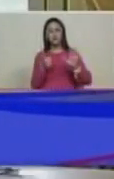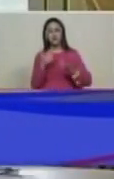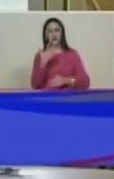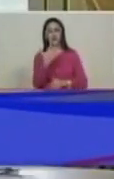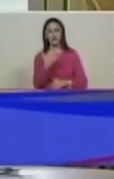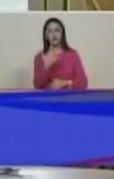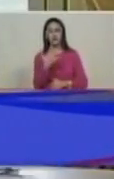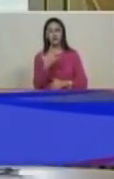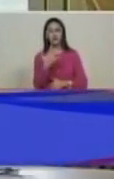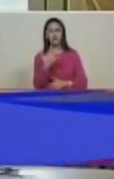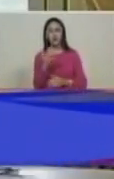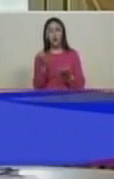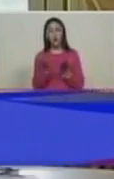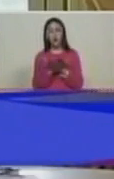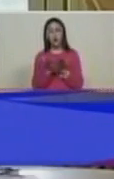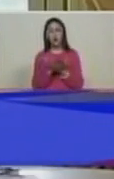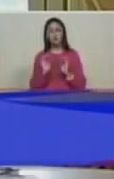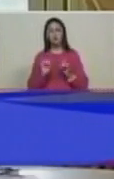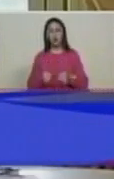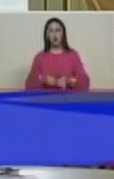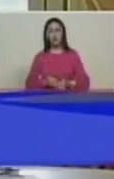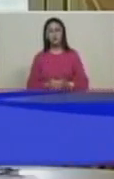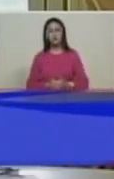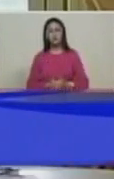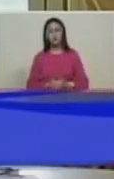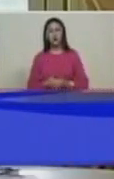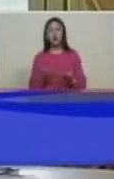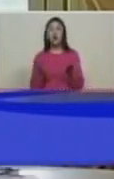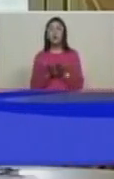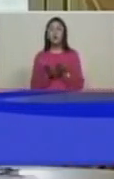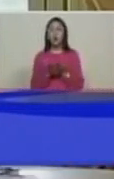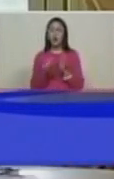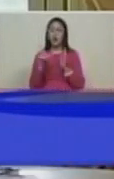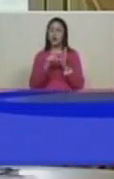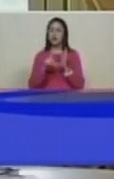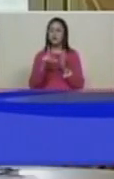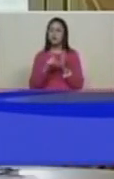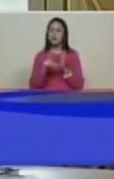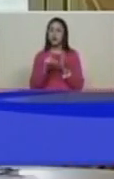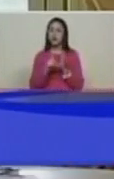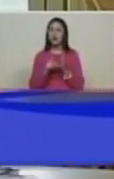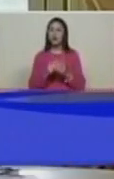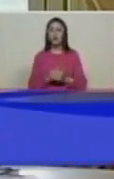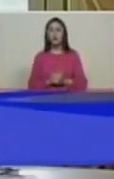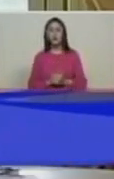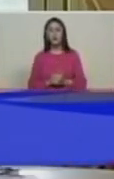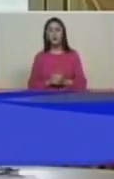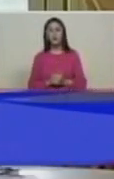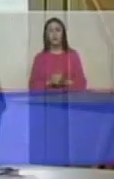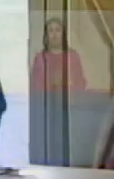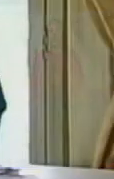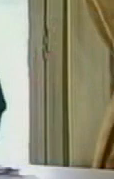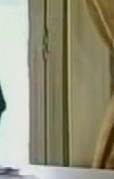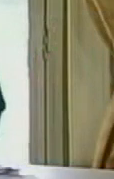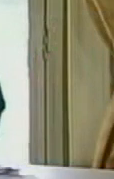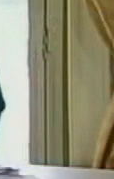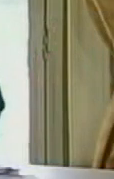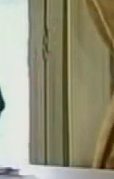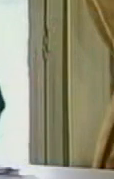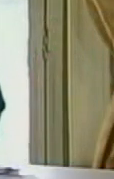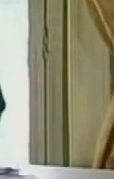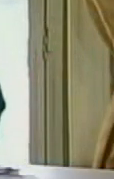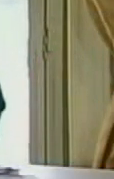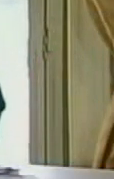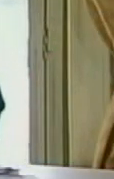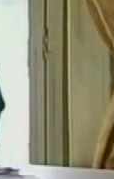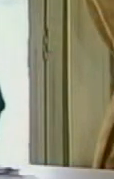13.265 instalaciones educativas, entre escuelas, liceos, el poder popular, embelleciendo,